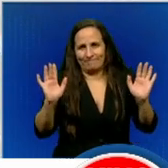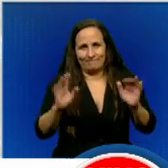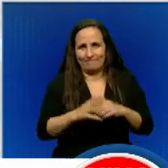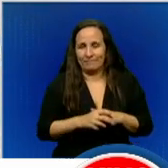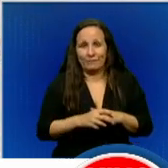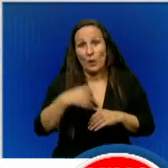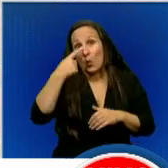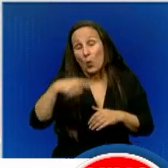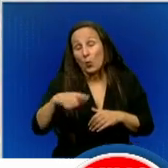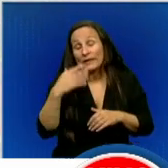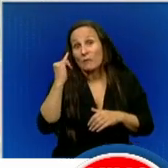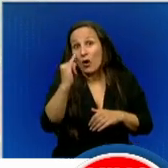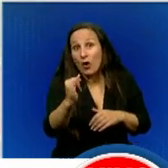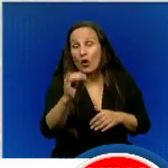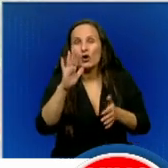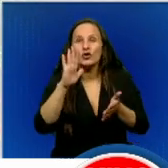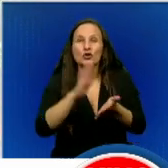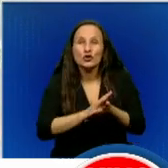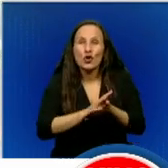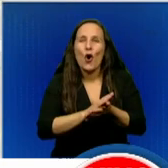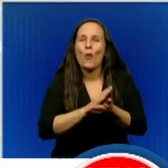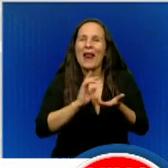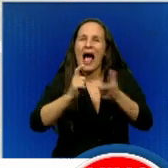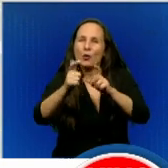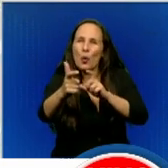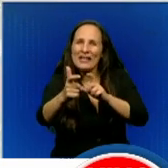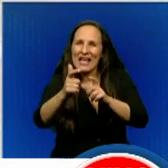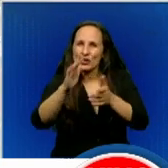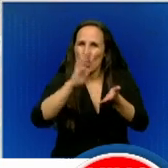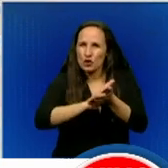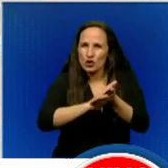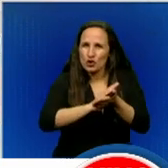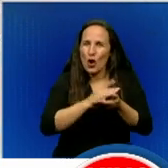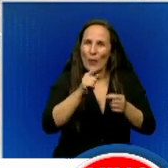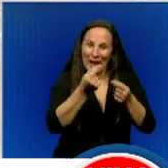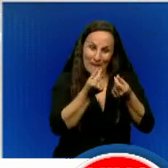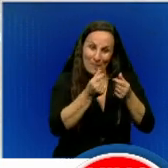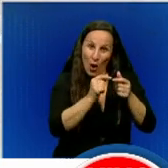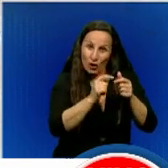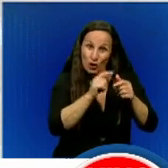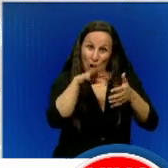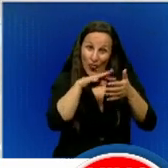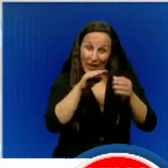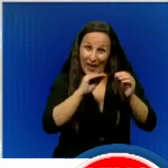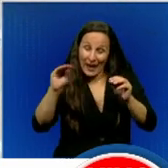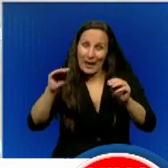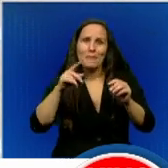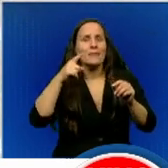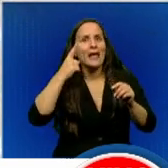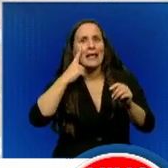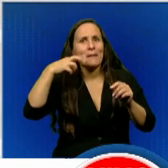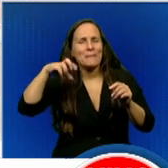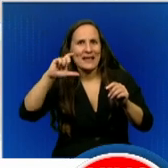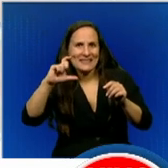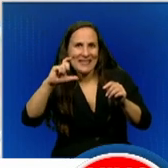por último un comentario sobre el mecanismo de actualización previsto para los montos de la escala utilizando el ipc en forma anual en